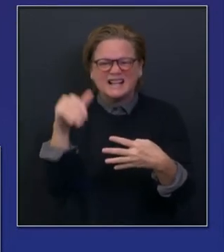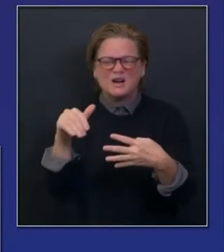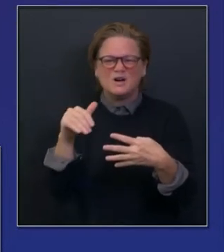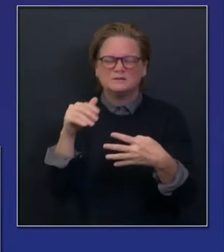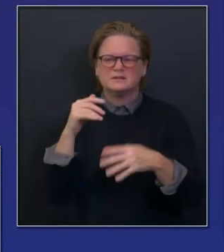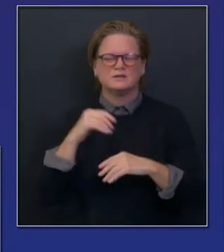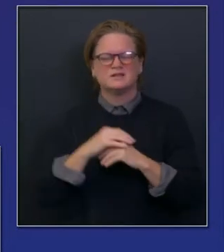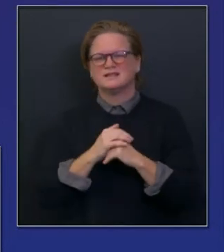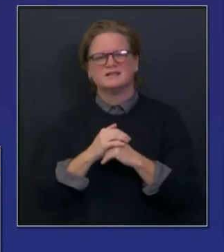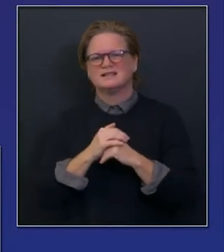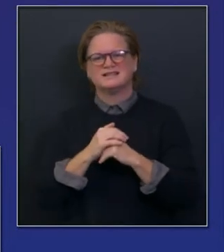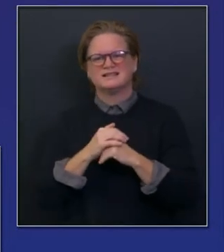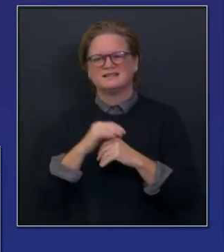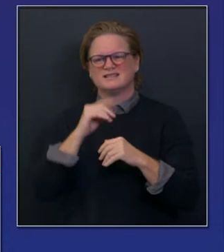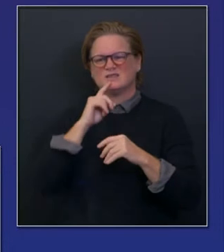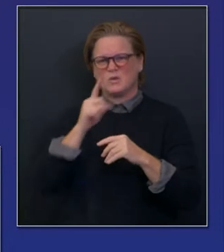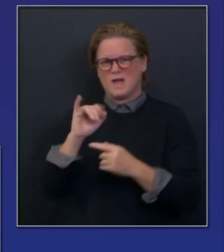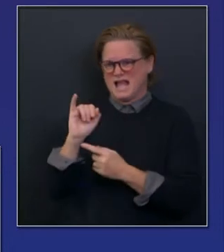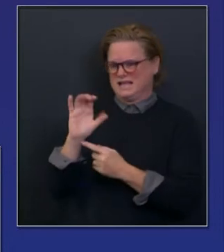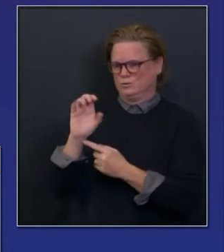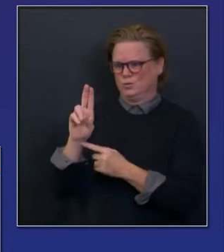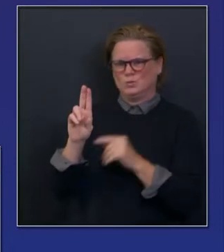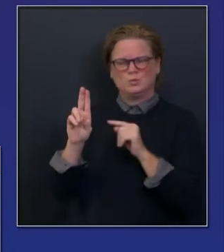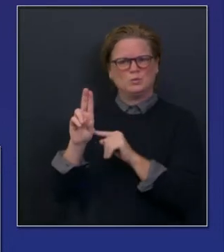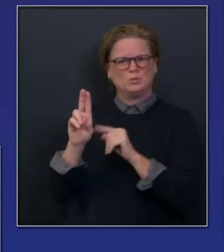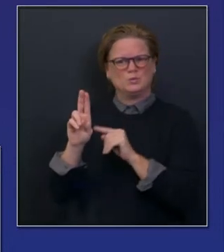intensivos, 2006, ahora